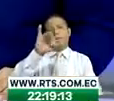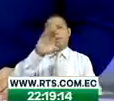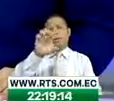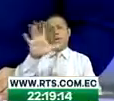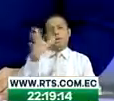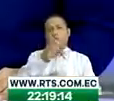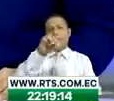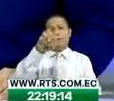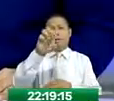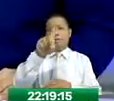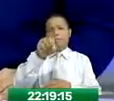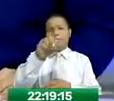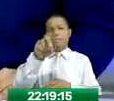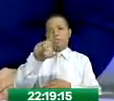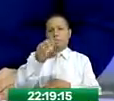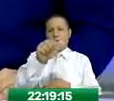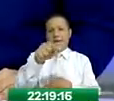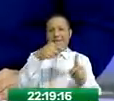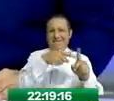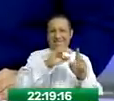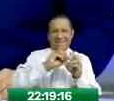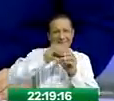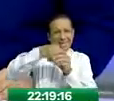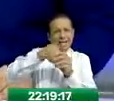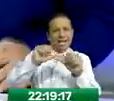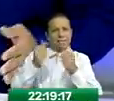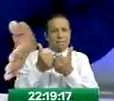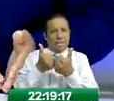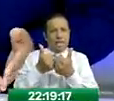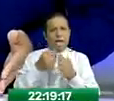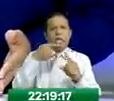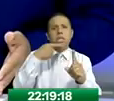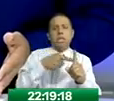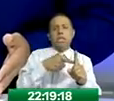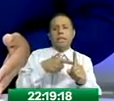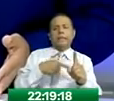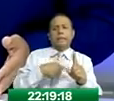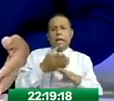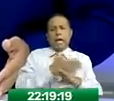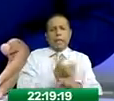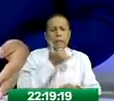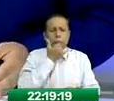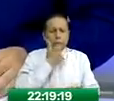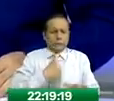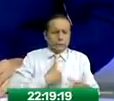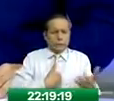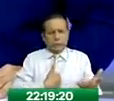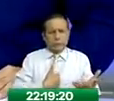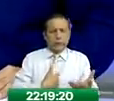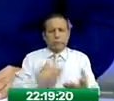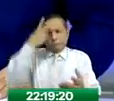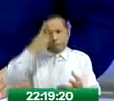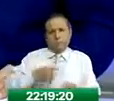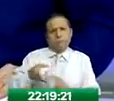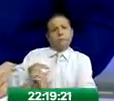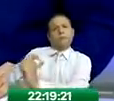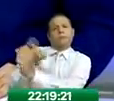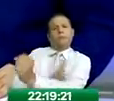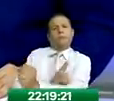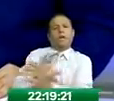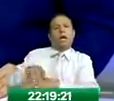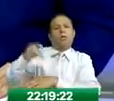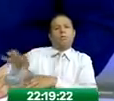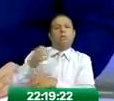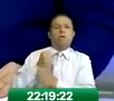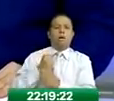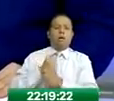de las investigaciones en su contra por presunto uso de fondos públicos vinculados al contrato del Hospital de Pedernales en la provincia